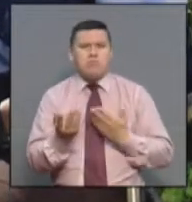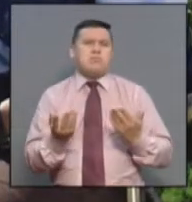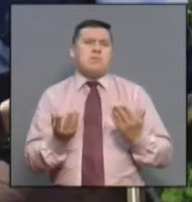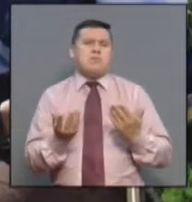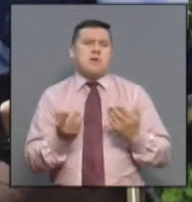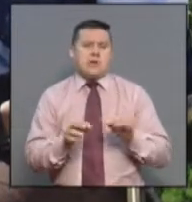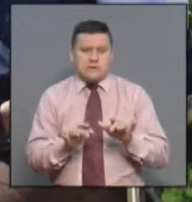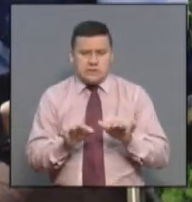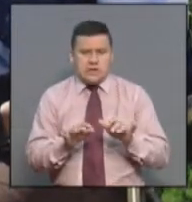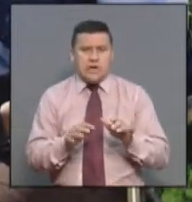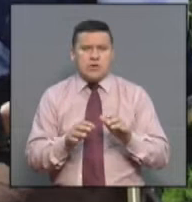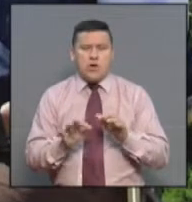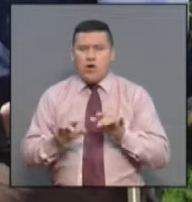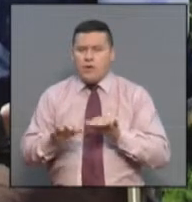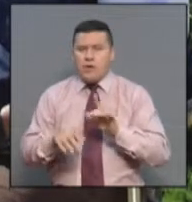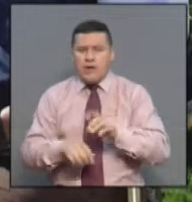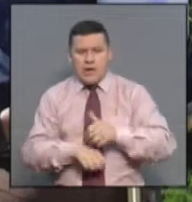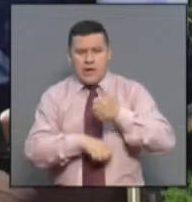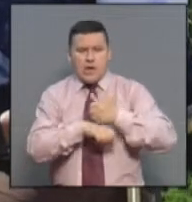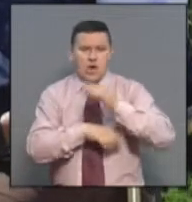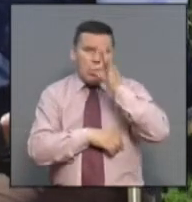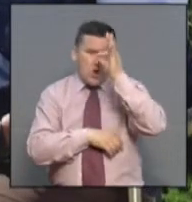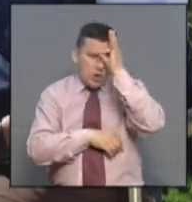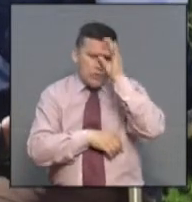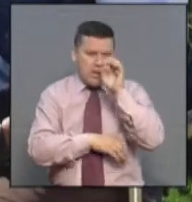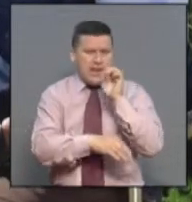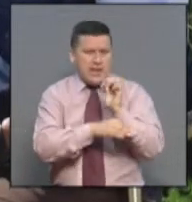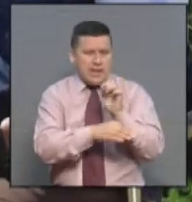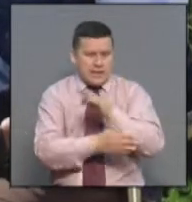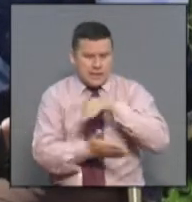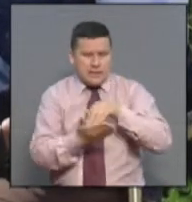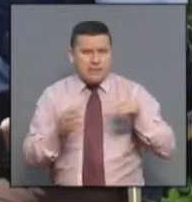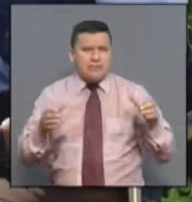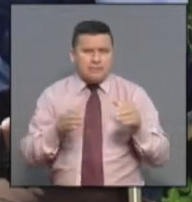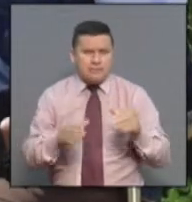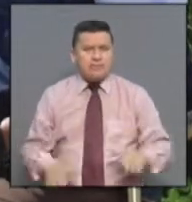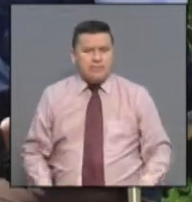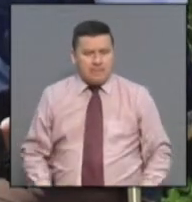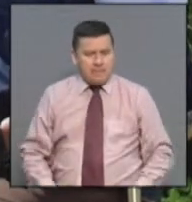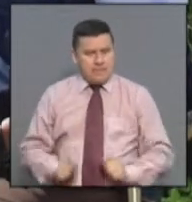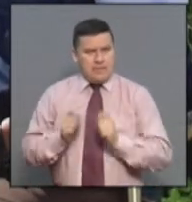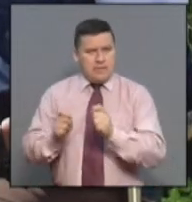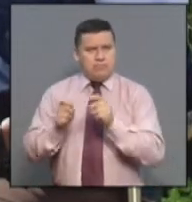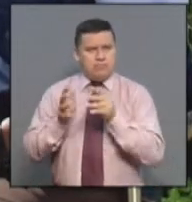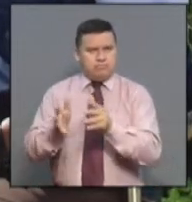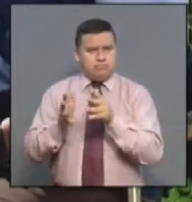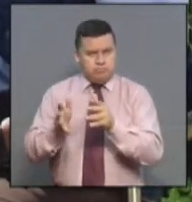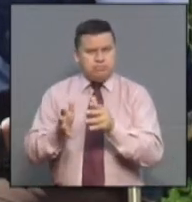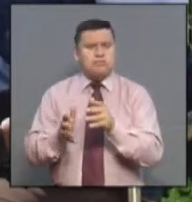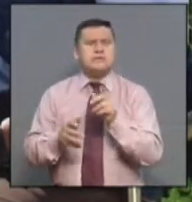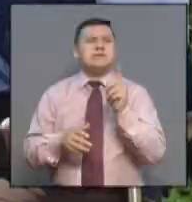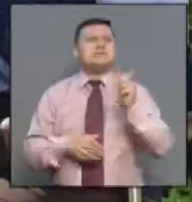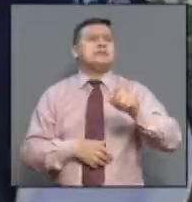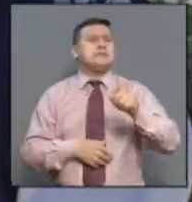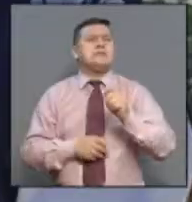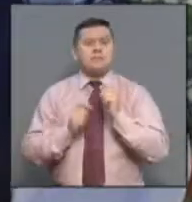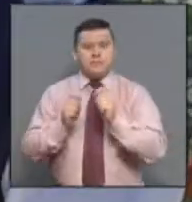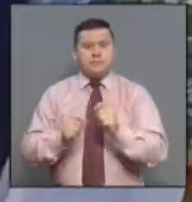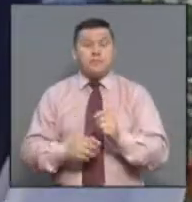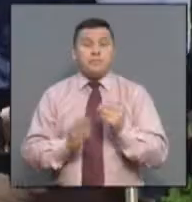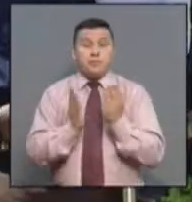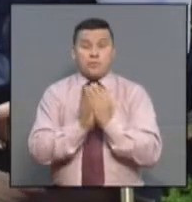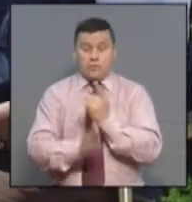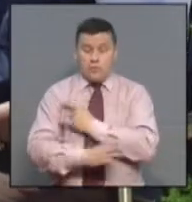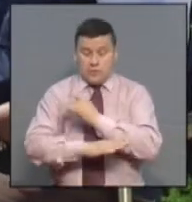a los secretarios de despacho, a los gerentes de hospitales, entes descentralizados y darles esta formación que ellos tanto necesitan. La Escuela